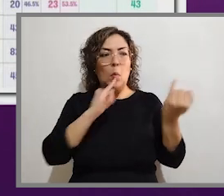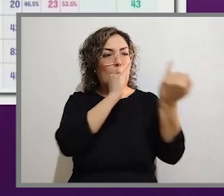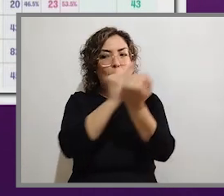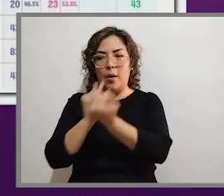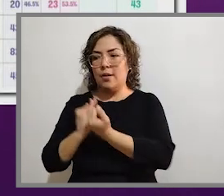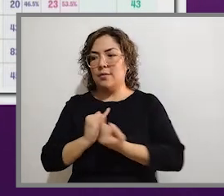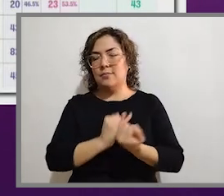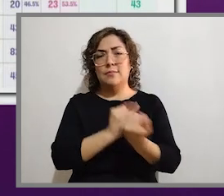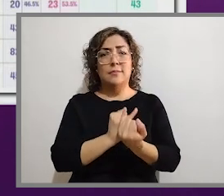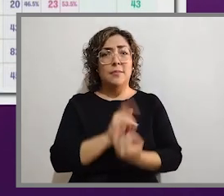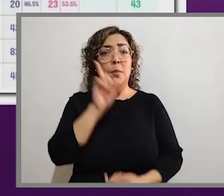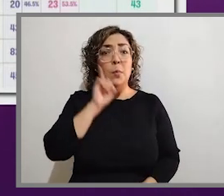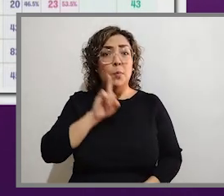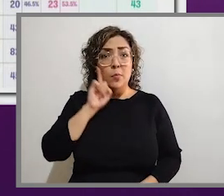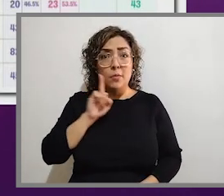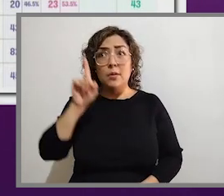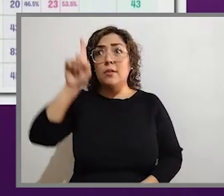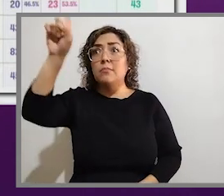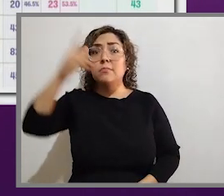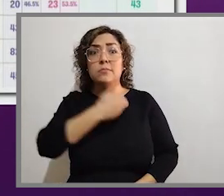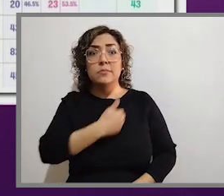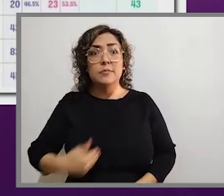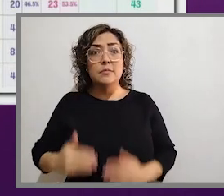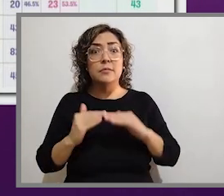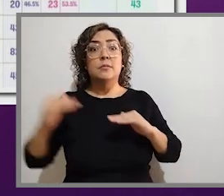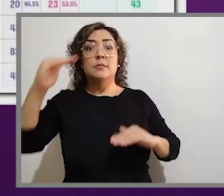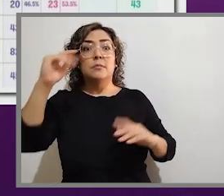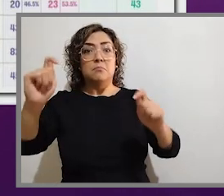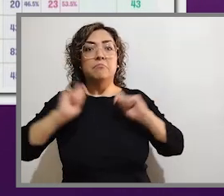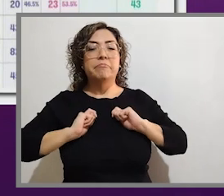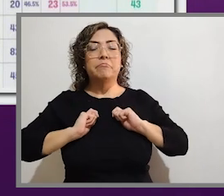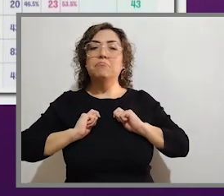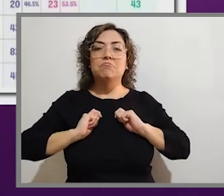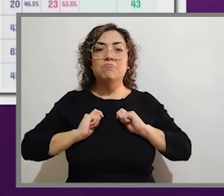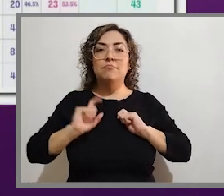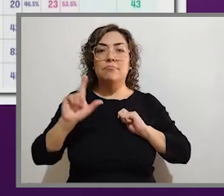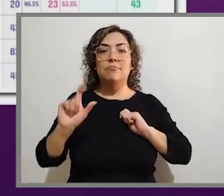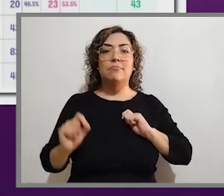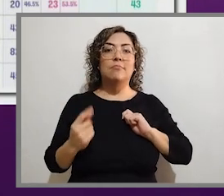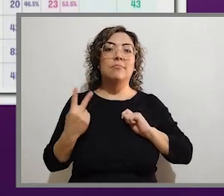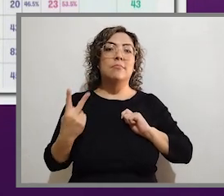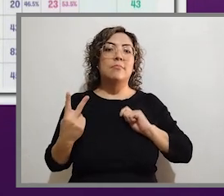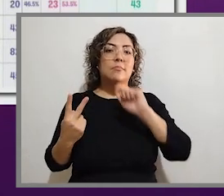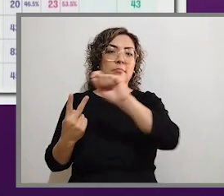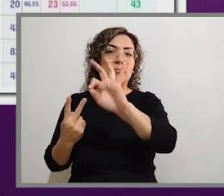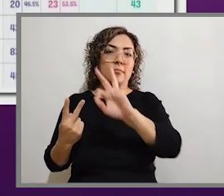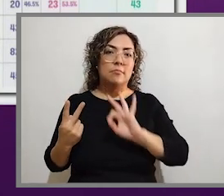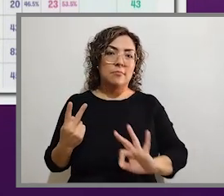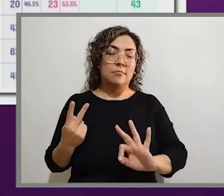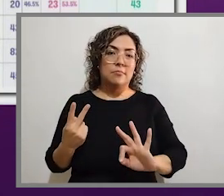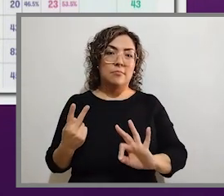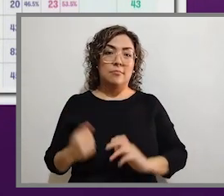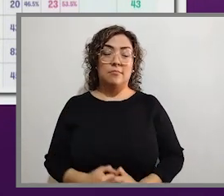subrepresentadas, están en un rango del 22%. Si la paridad es el 50% y apenas es el